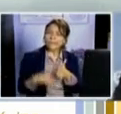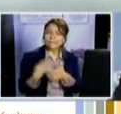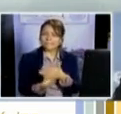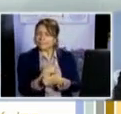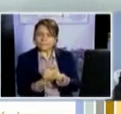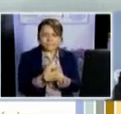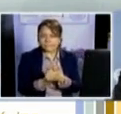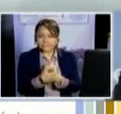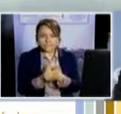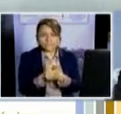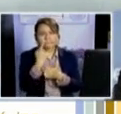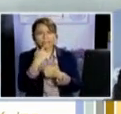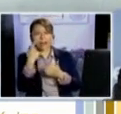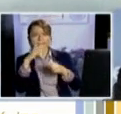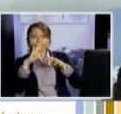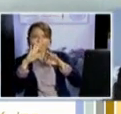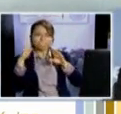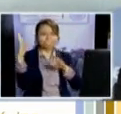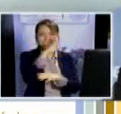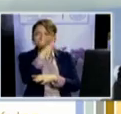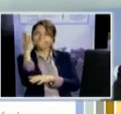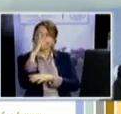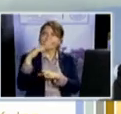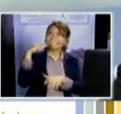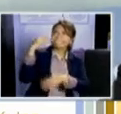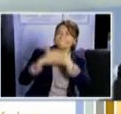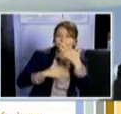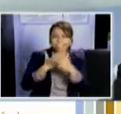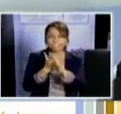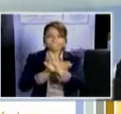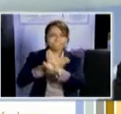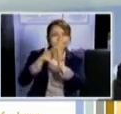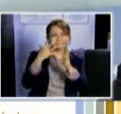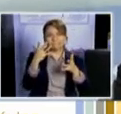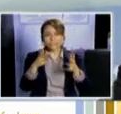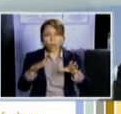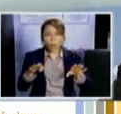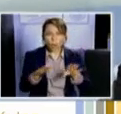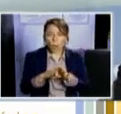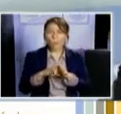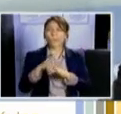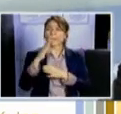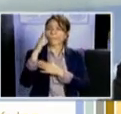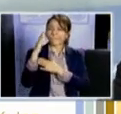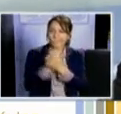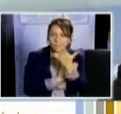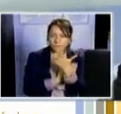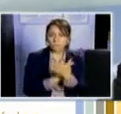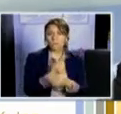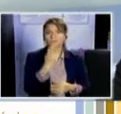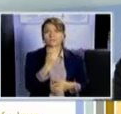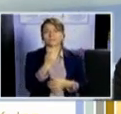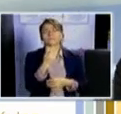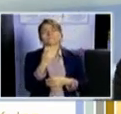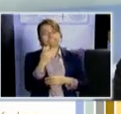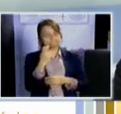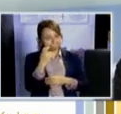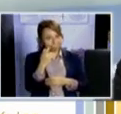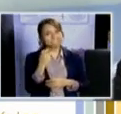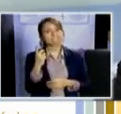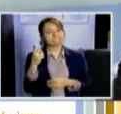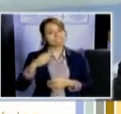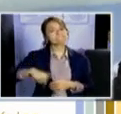climático. Para los países desarrollados, el reto es reducir las emisiones de